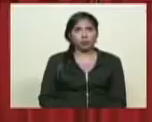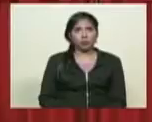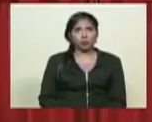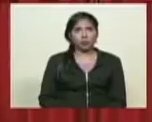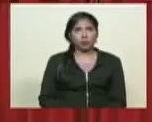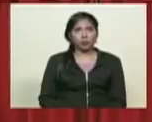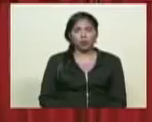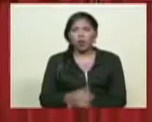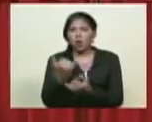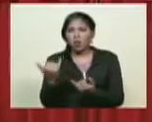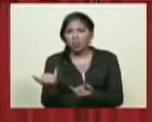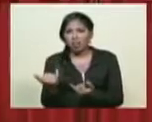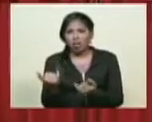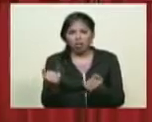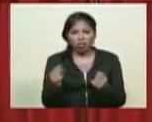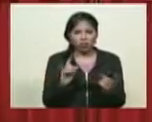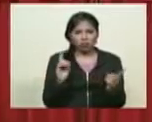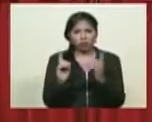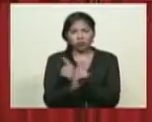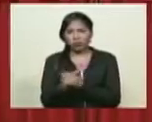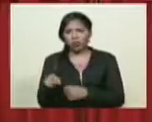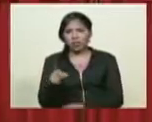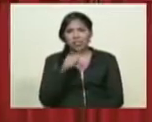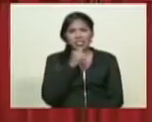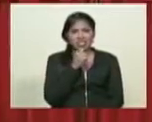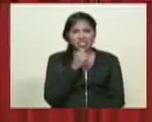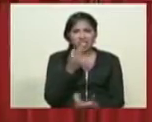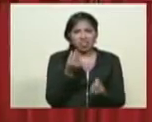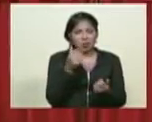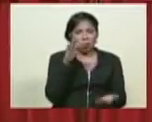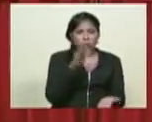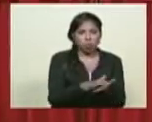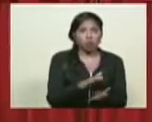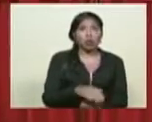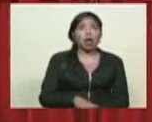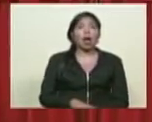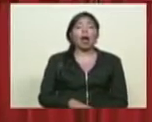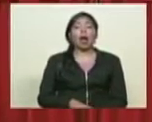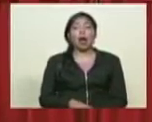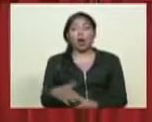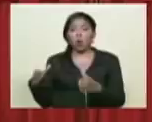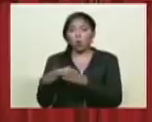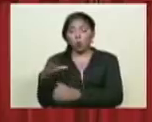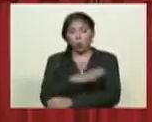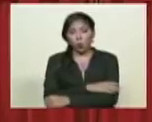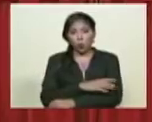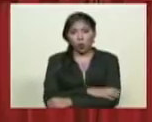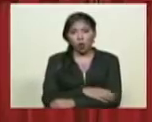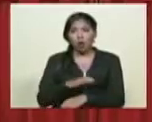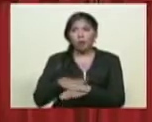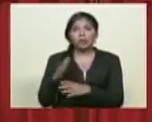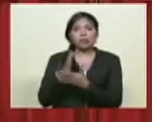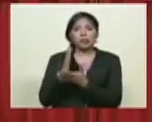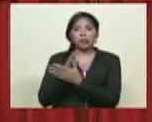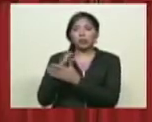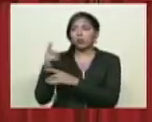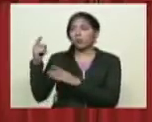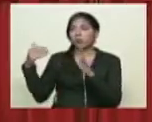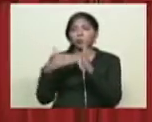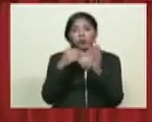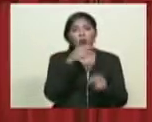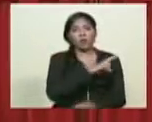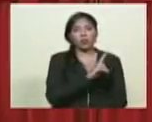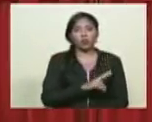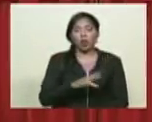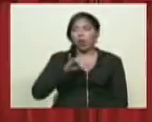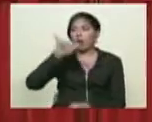¿Cuánto es eso ahorita? ¿Quién le destruyó ese capital? La derecha, con su solicitud de sanciones contra el país.